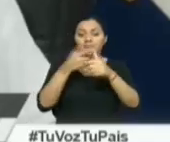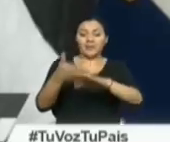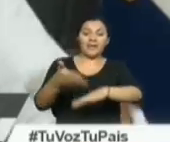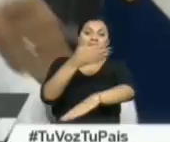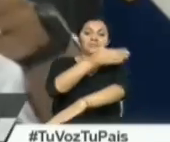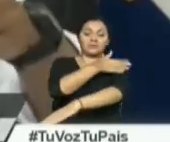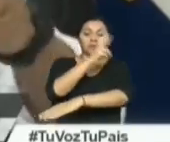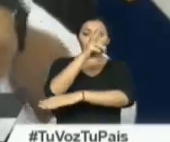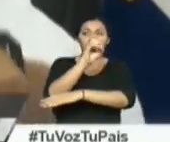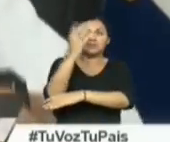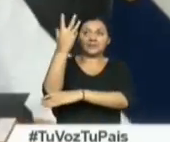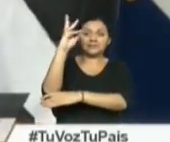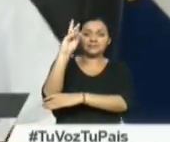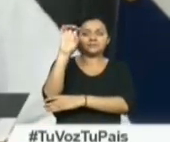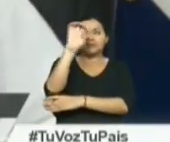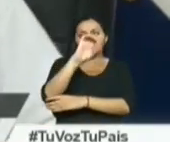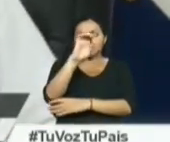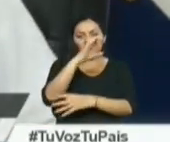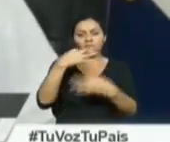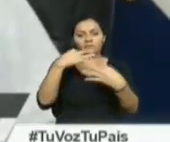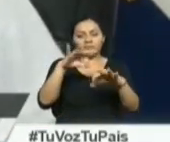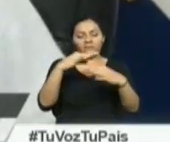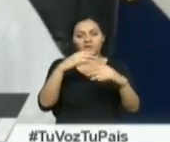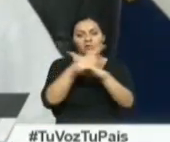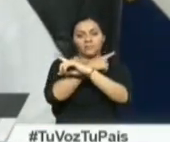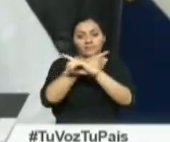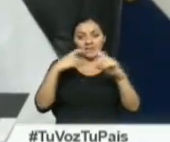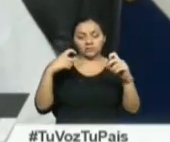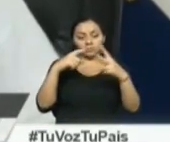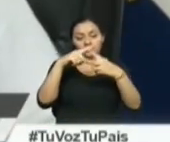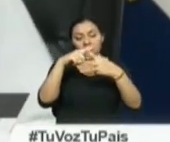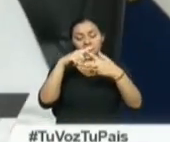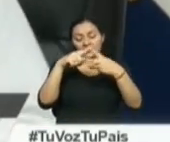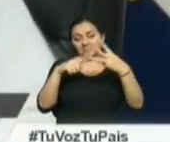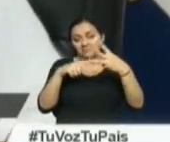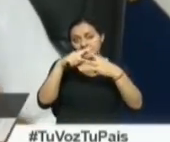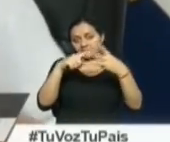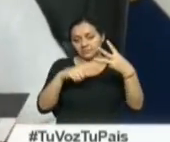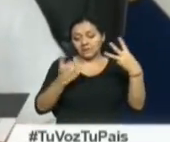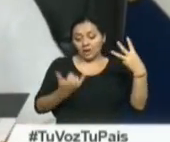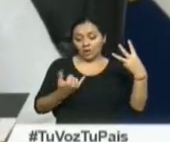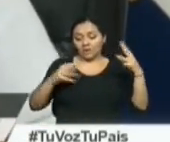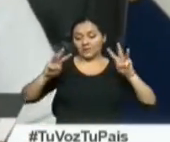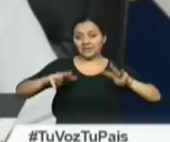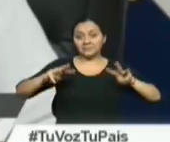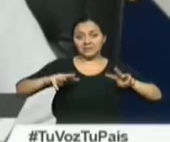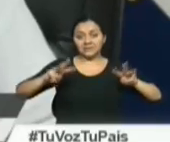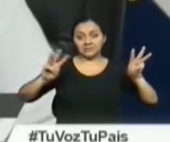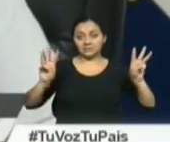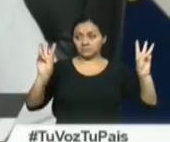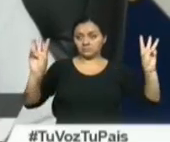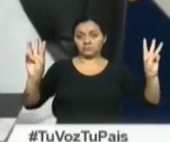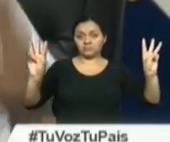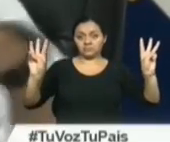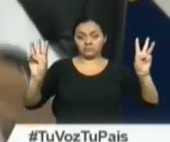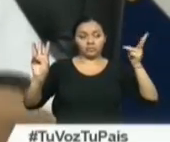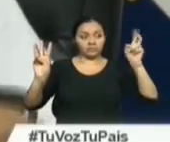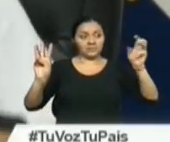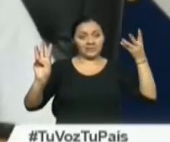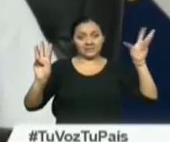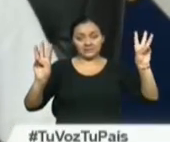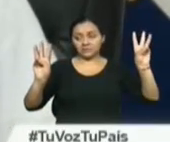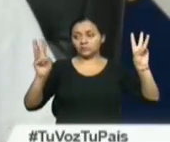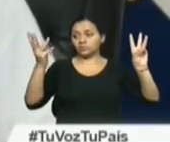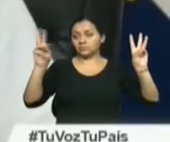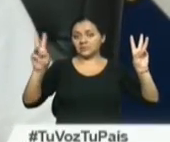del 2016, que es con el que usted correctamente ha comparado, cuando nos pasó de todo, pues el precio del barril estuvo por